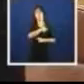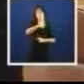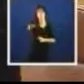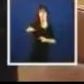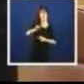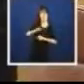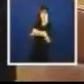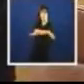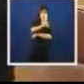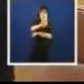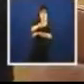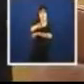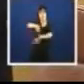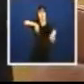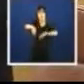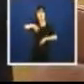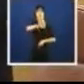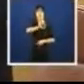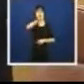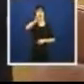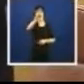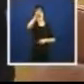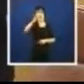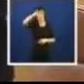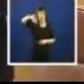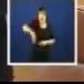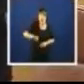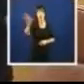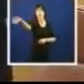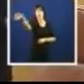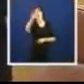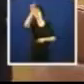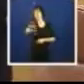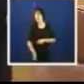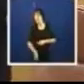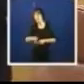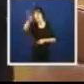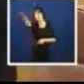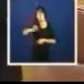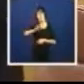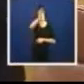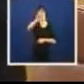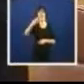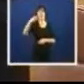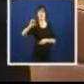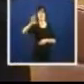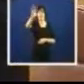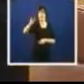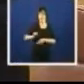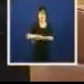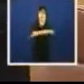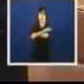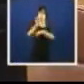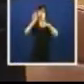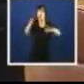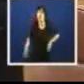concelleiro de tráfico, o señor Albino Vázquez Aldrei. Ou pola imputación da señora Rebeca Domínguez, concelleira de Educación.